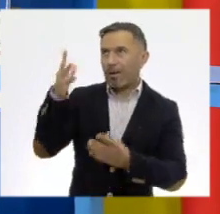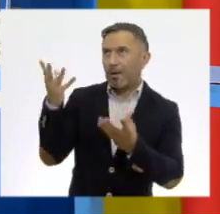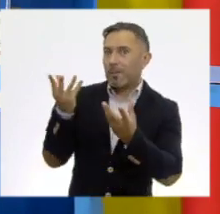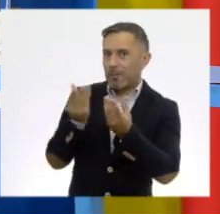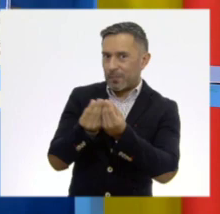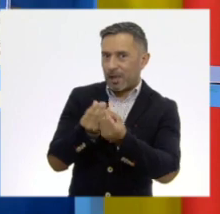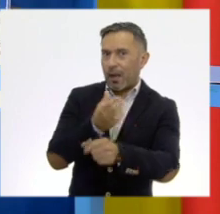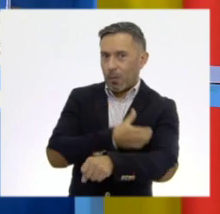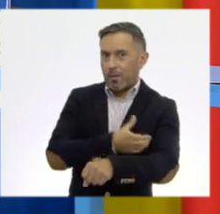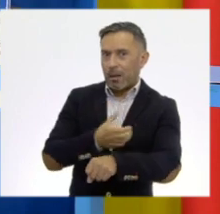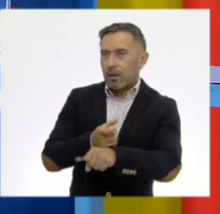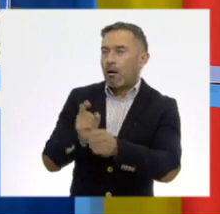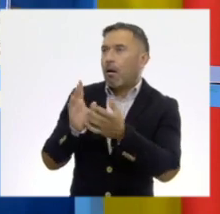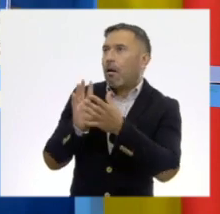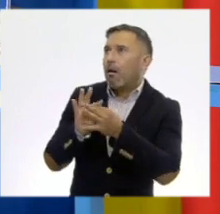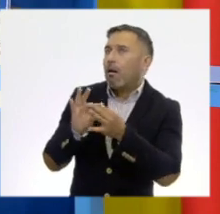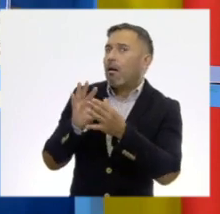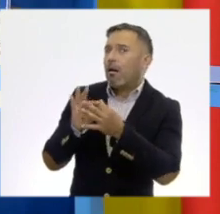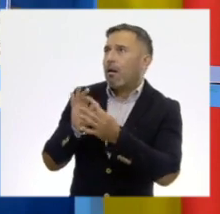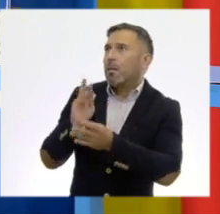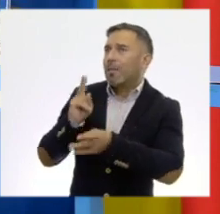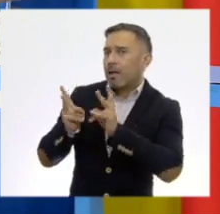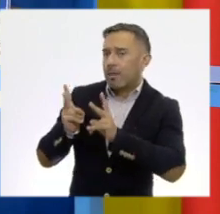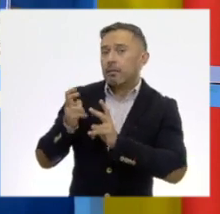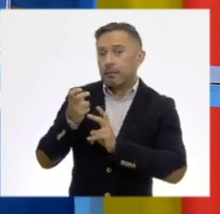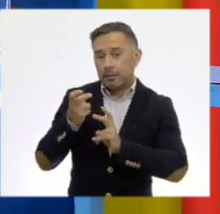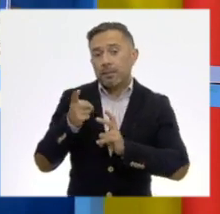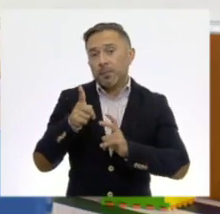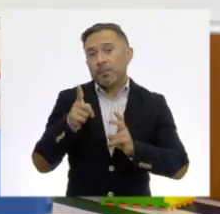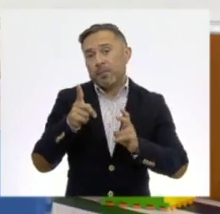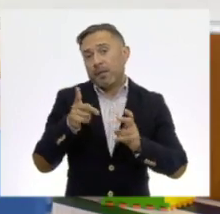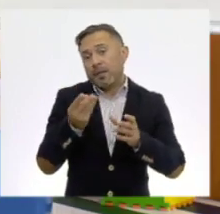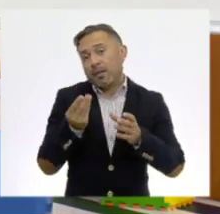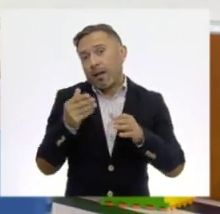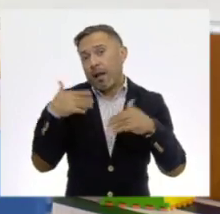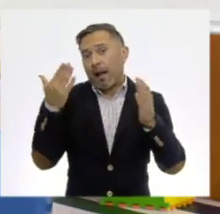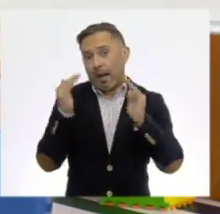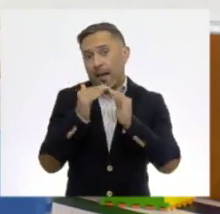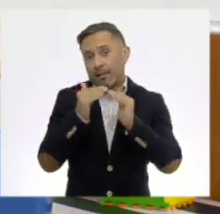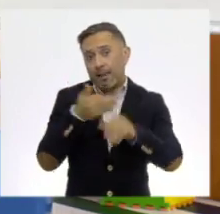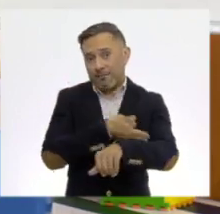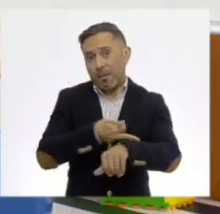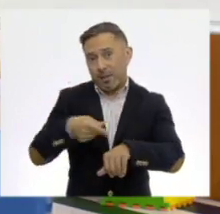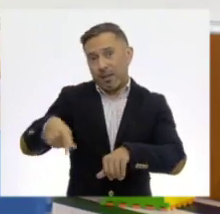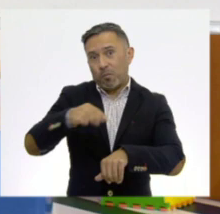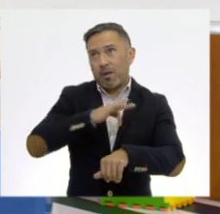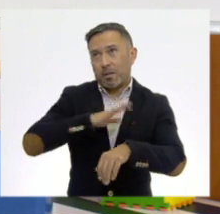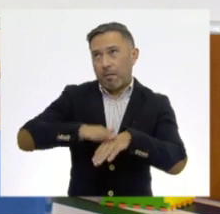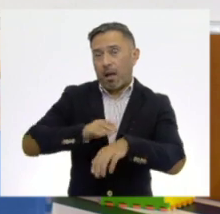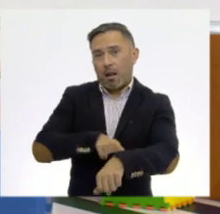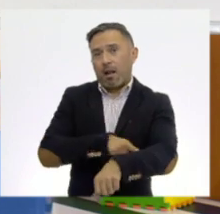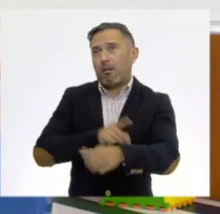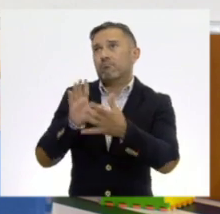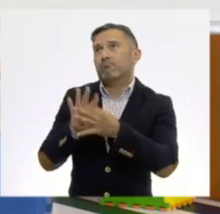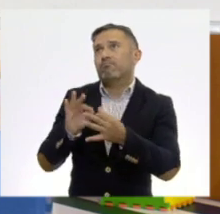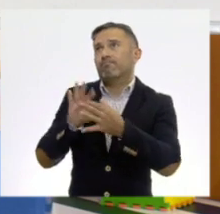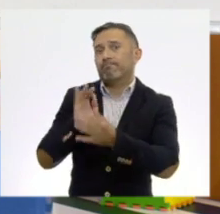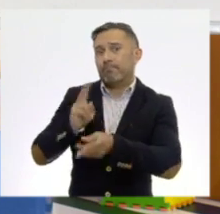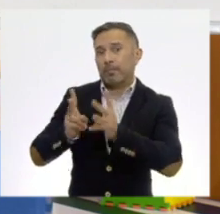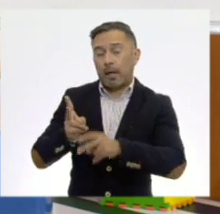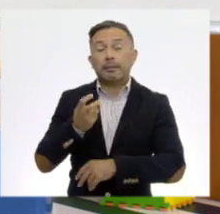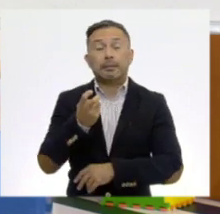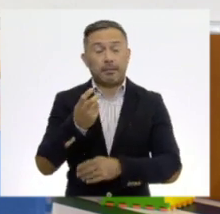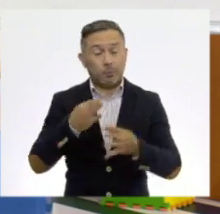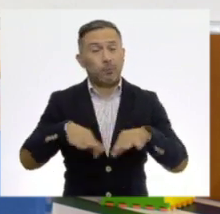y este tema extenderlo un poco más en clase, ¿no te parece? Claro, es importante que todos estemos informados, que